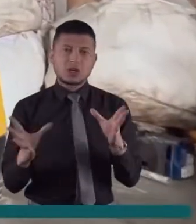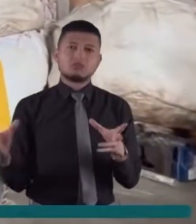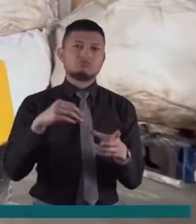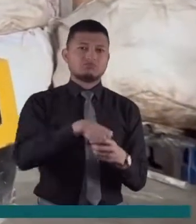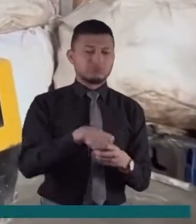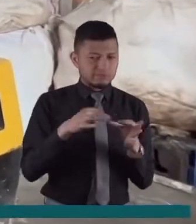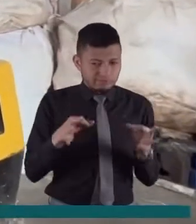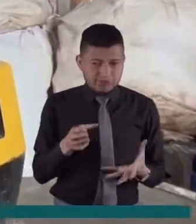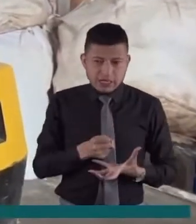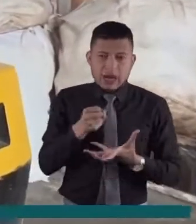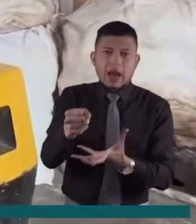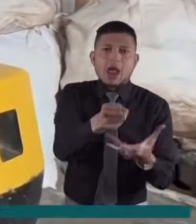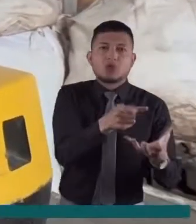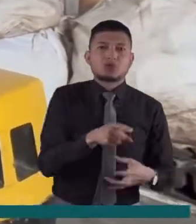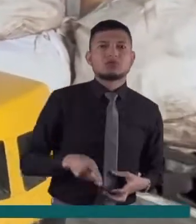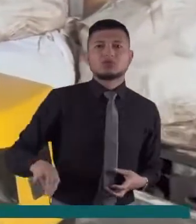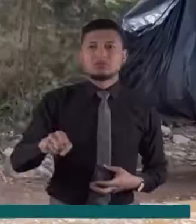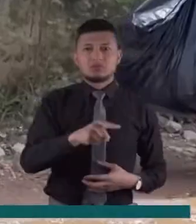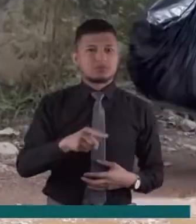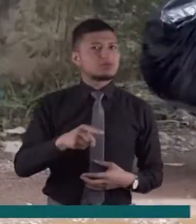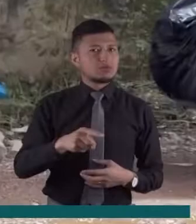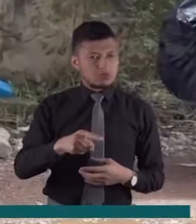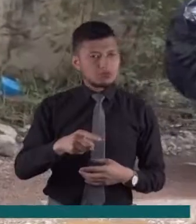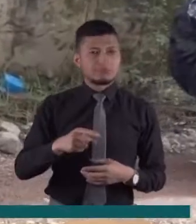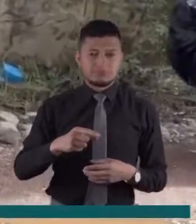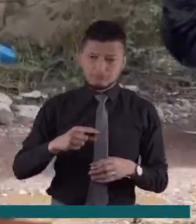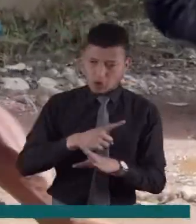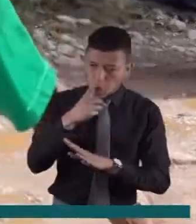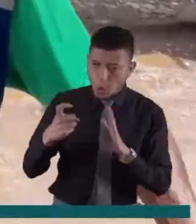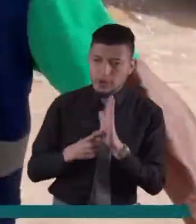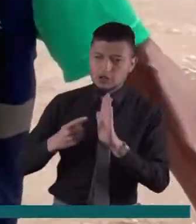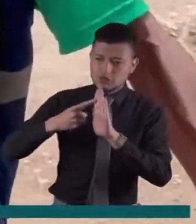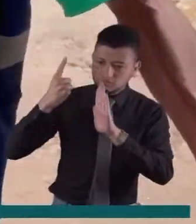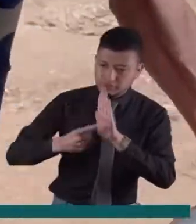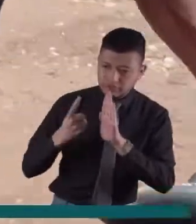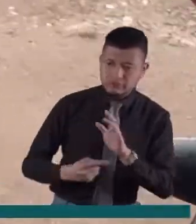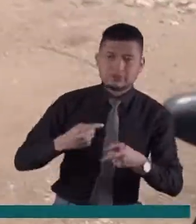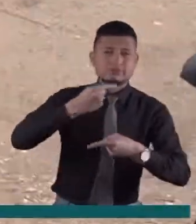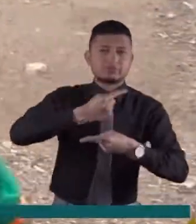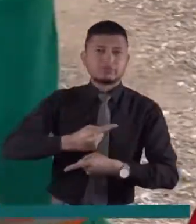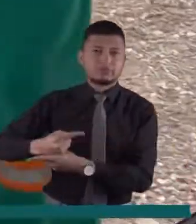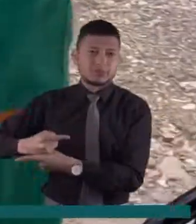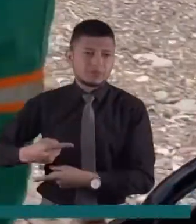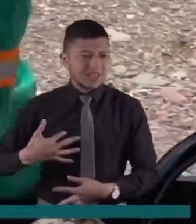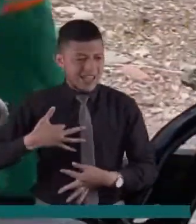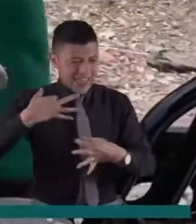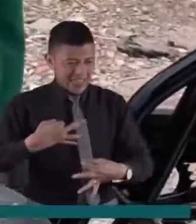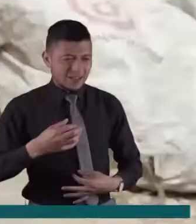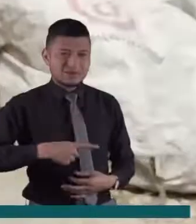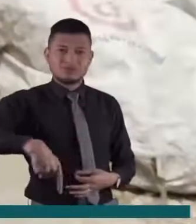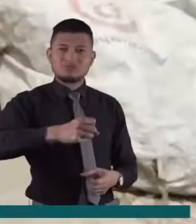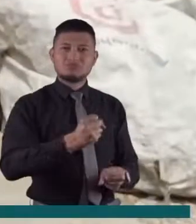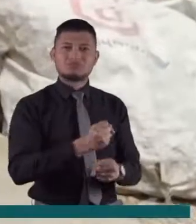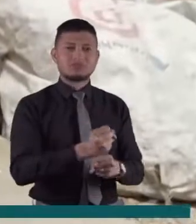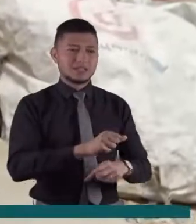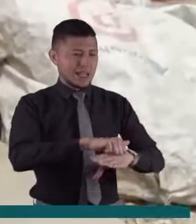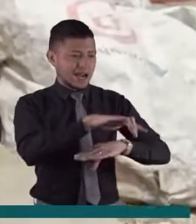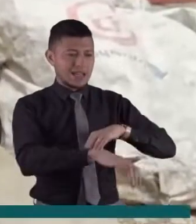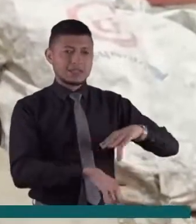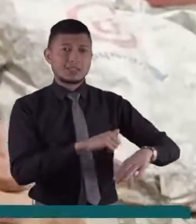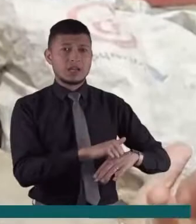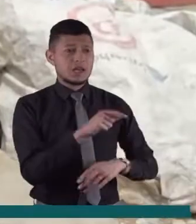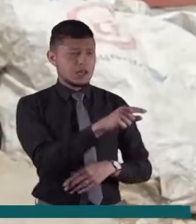garantizando recursos y personal para que cada una de las acciones se cumplan en detalle. Por la dignificación de la labor del reciclador. Pues es una labor